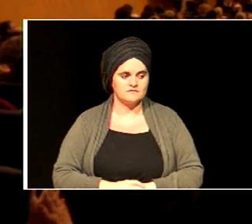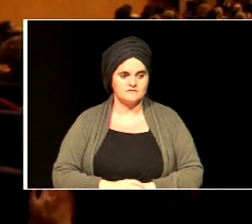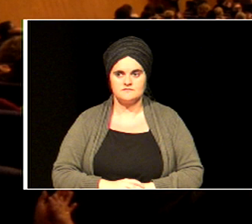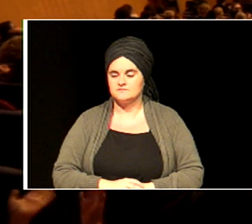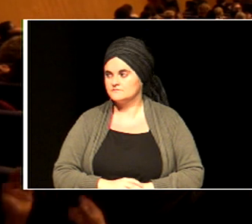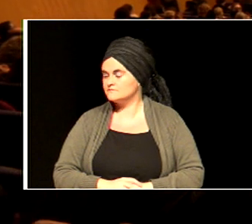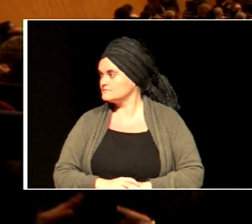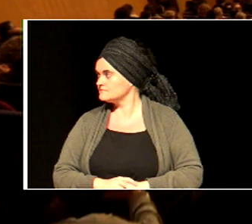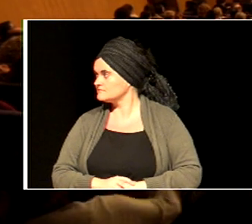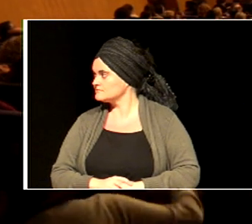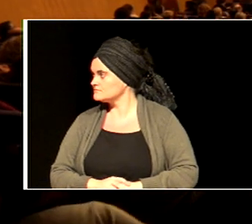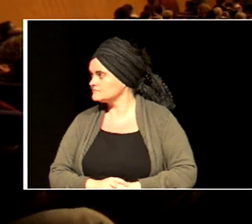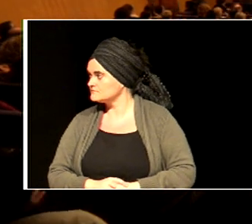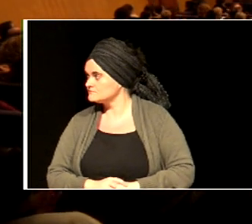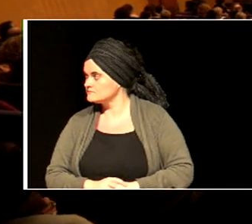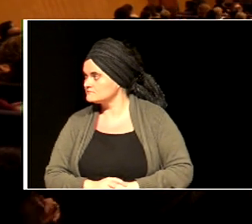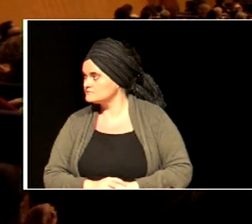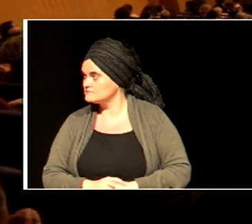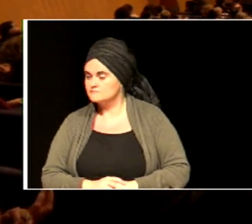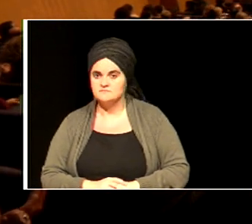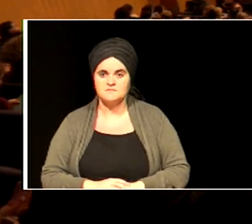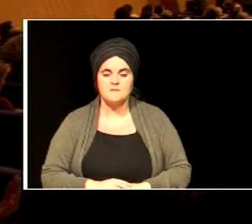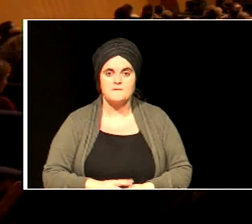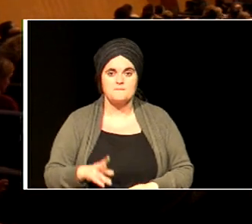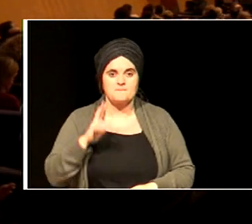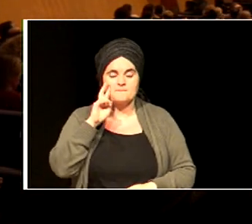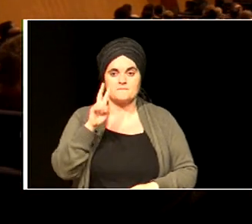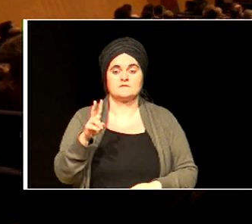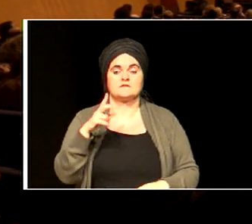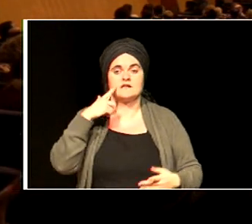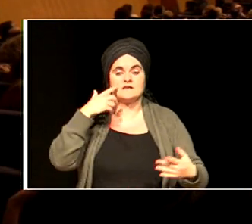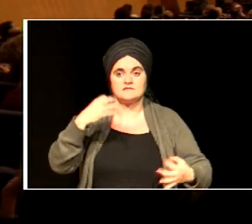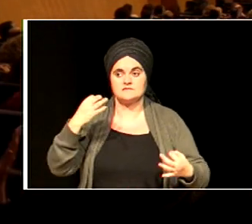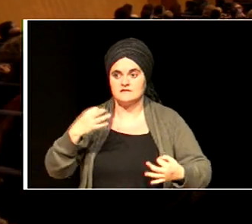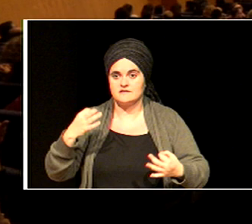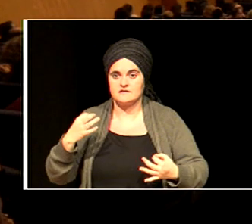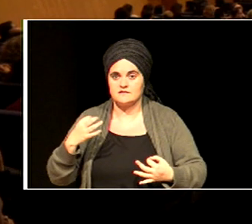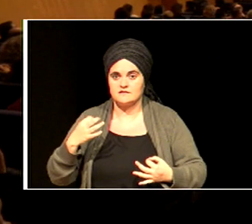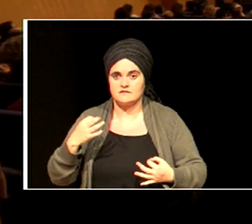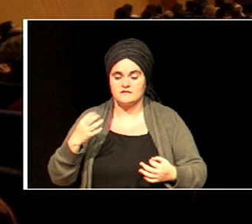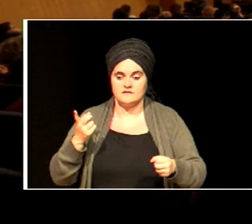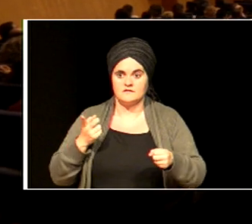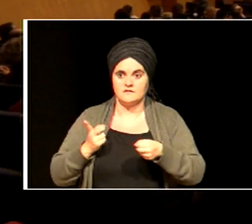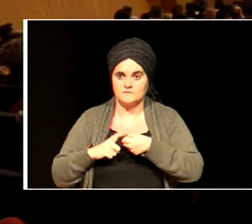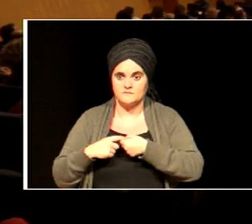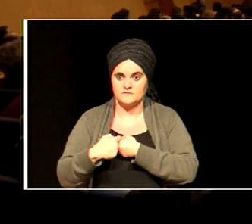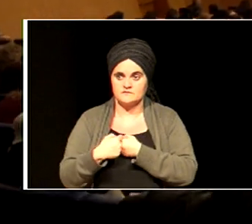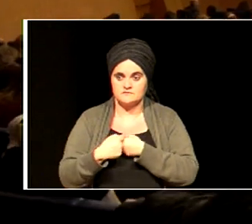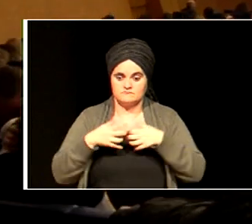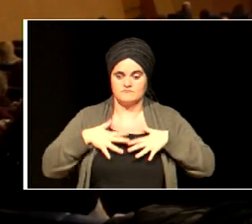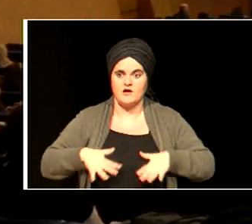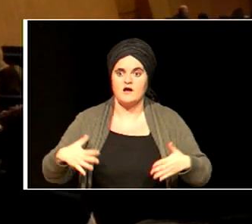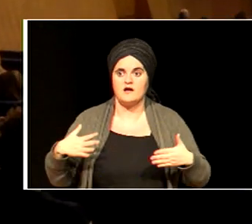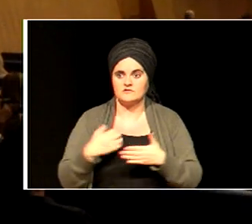Bueno, ikusten ari gara egun osoan zehar zein importantea den eragile aktore guztien implikazioa, ba inklusio prozesuetan arrakasta